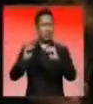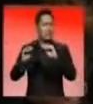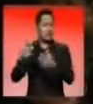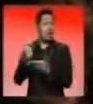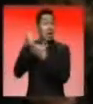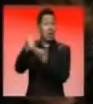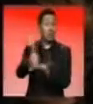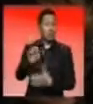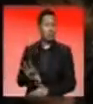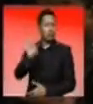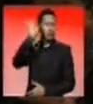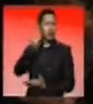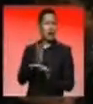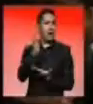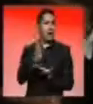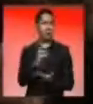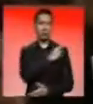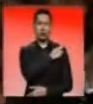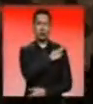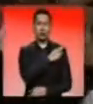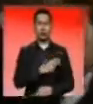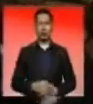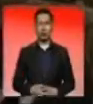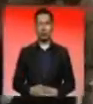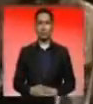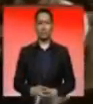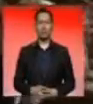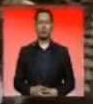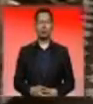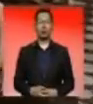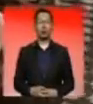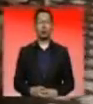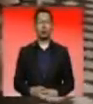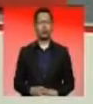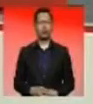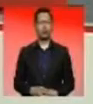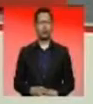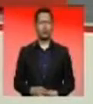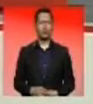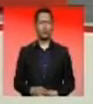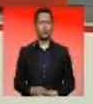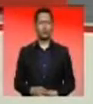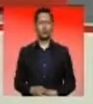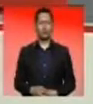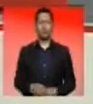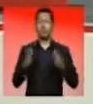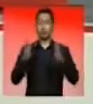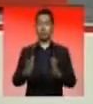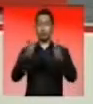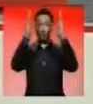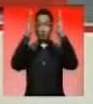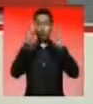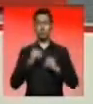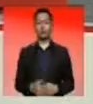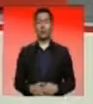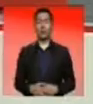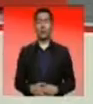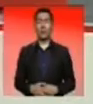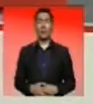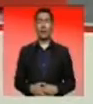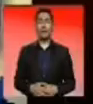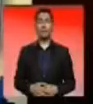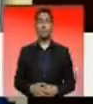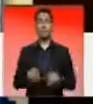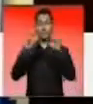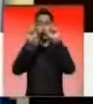desde Guayaquil, Renata Matamoros, Gama, con la mejor cobertura del país. Y mucha atención con la siguiente noticia.